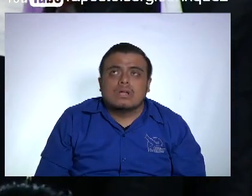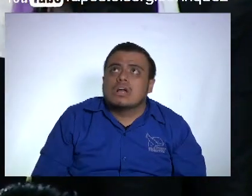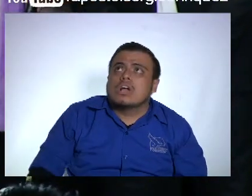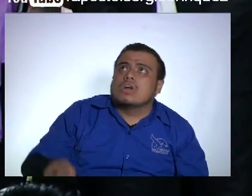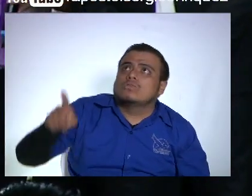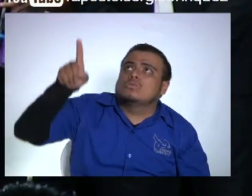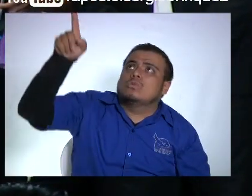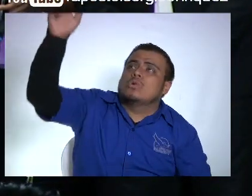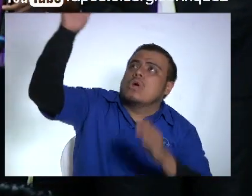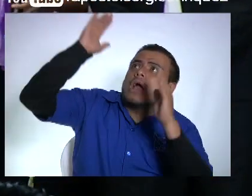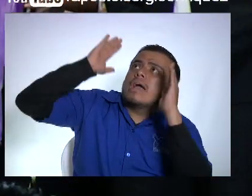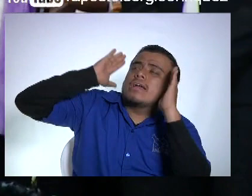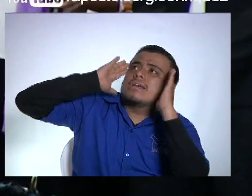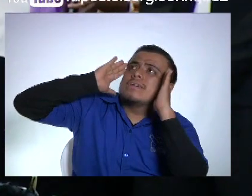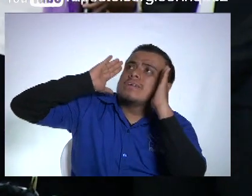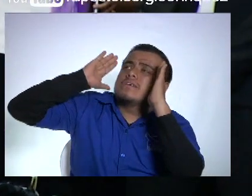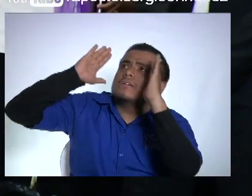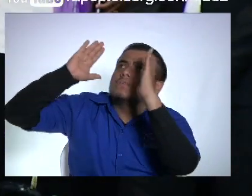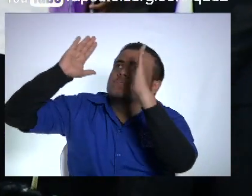estás aquí.